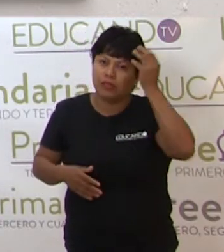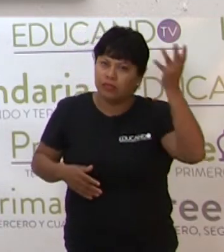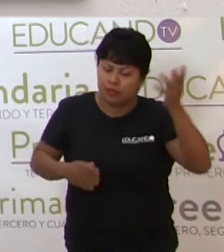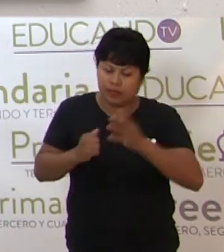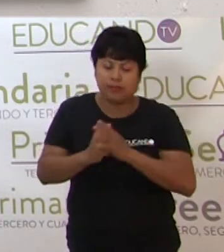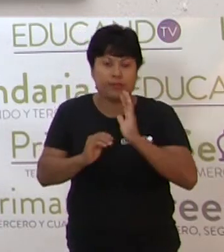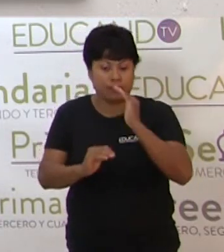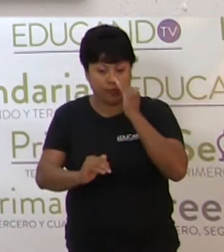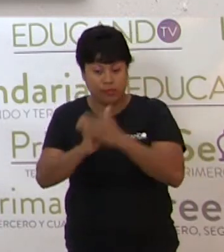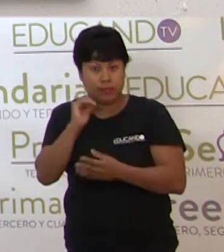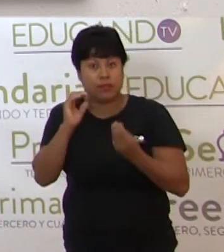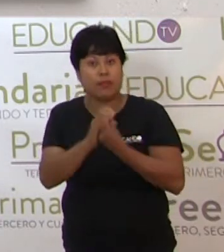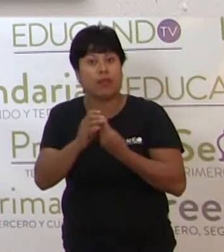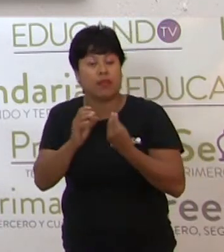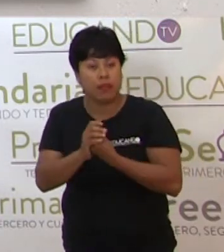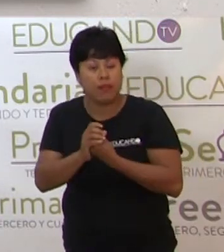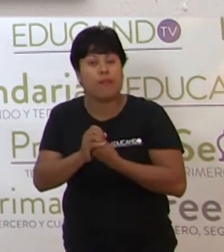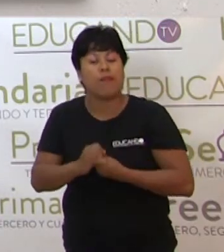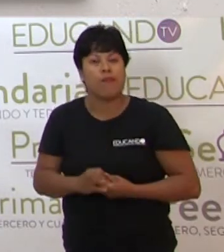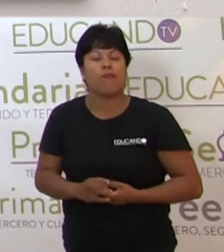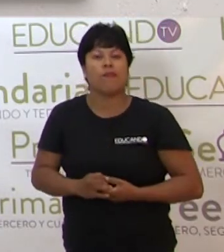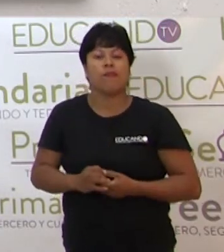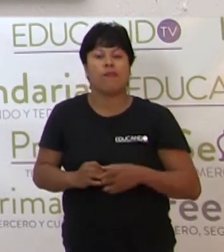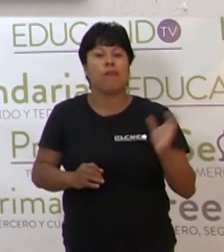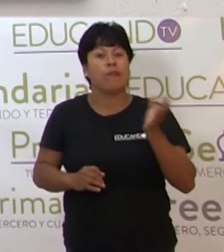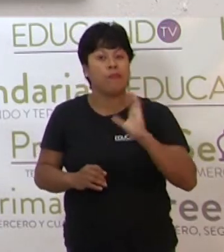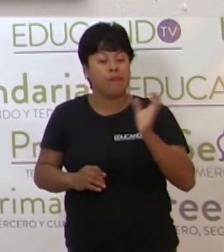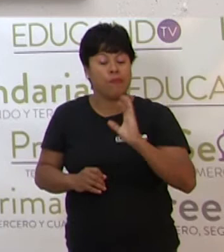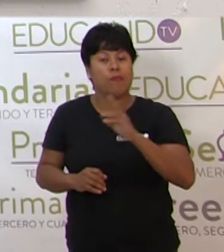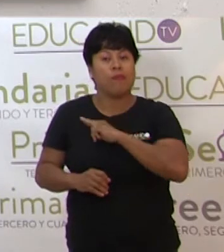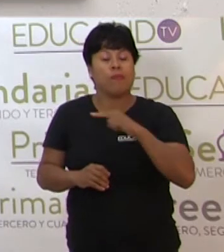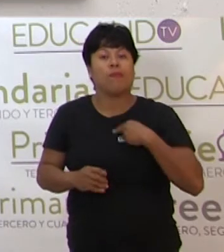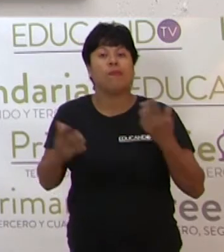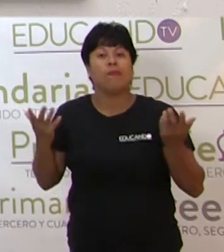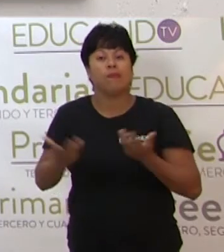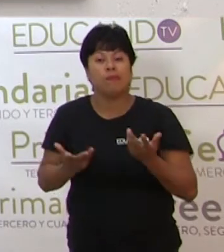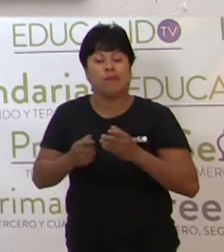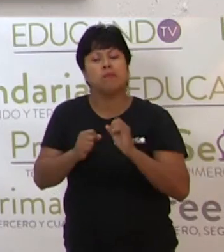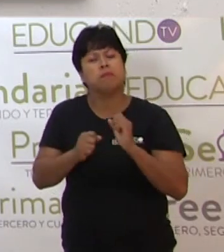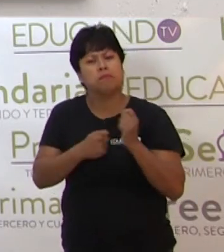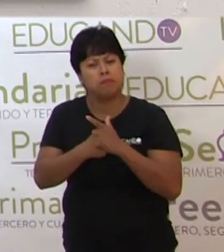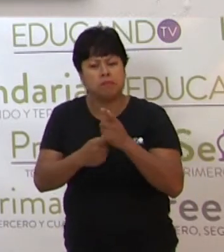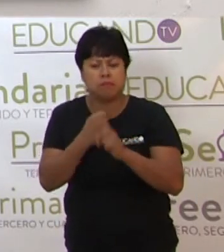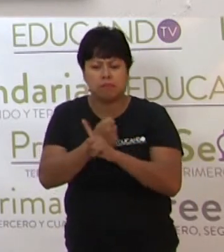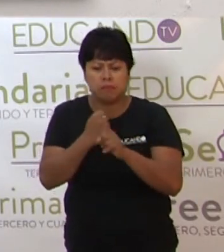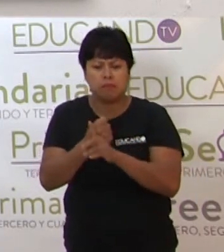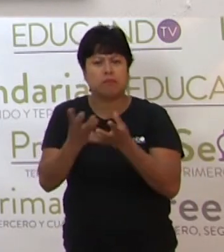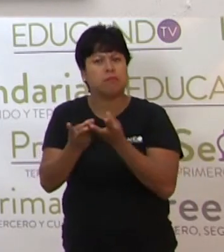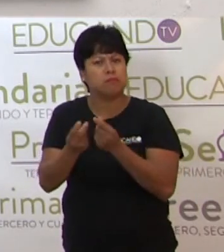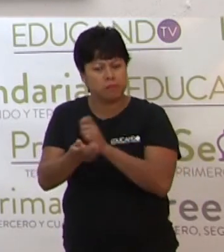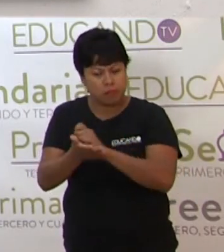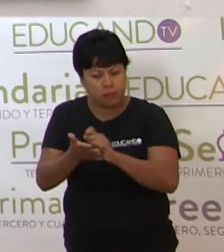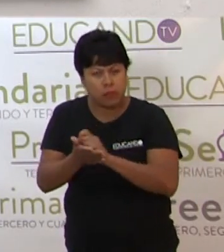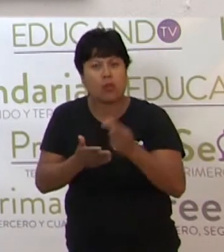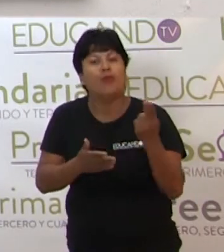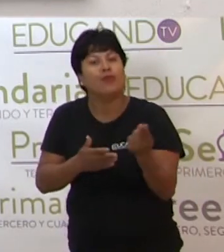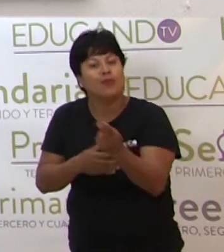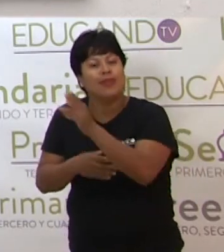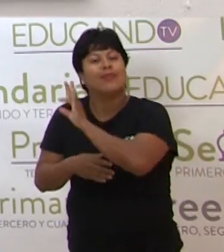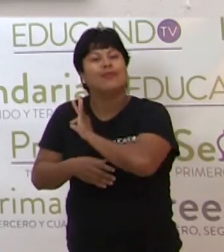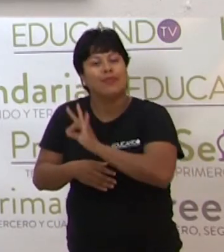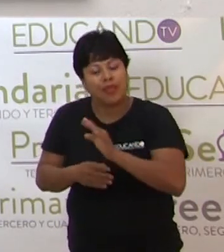al término de la clase, cuando realicemos algún problema, alguna operación, ustedes lo